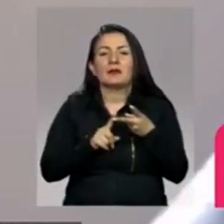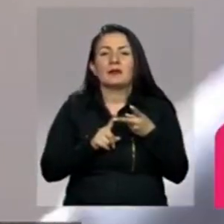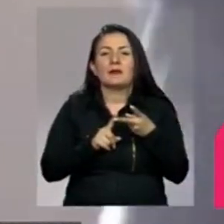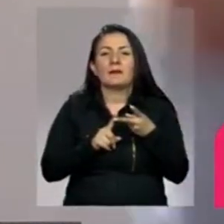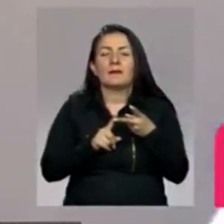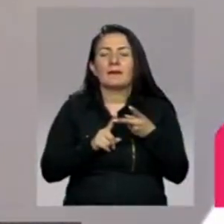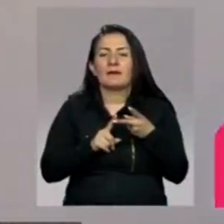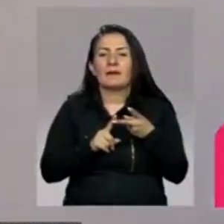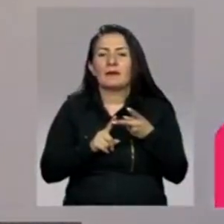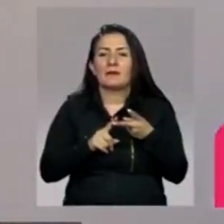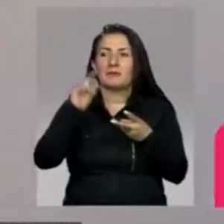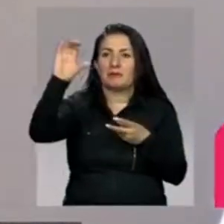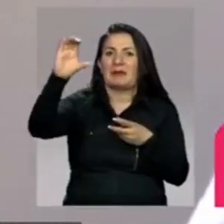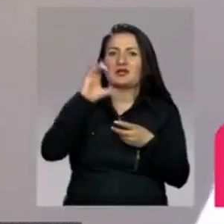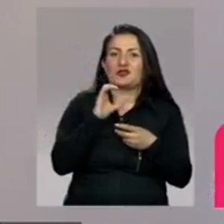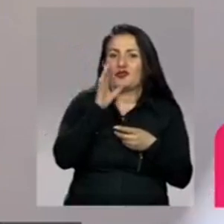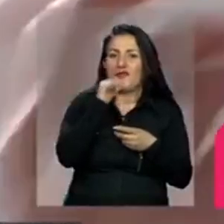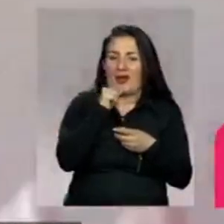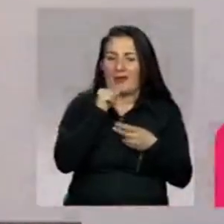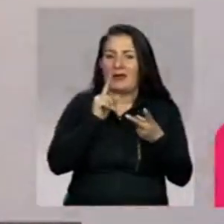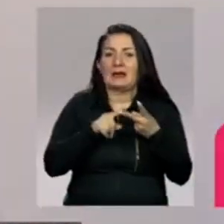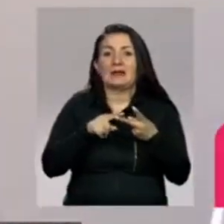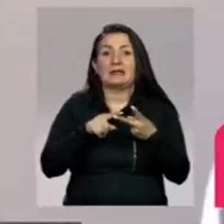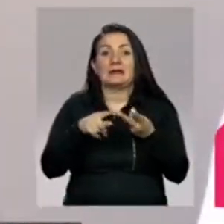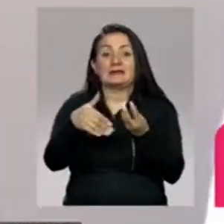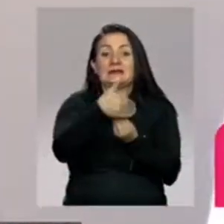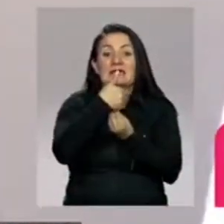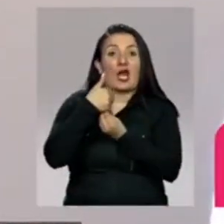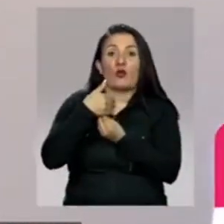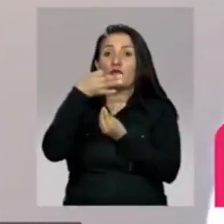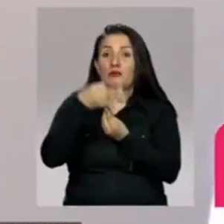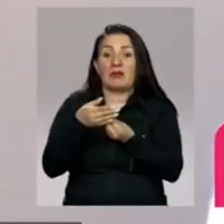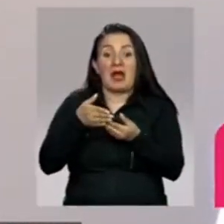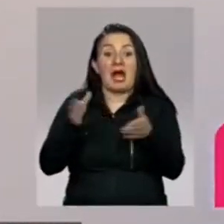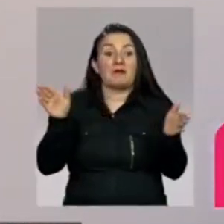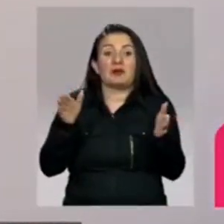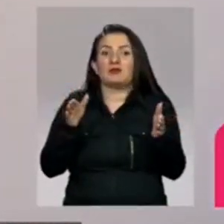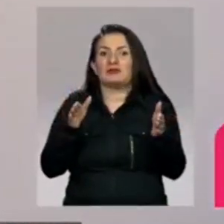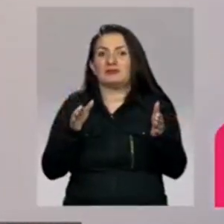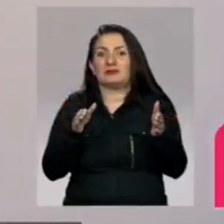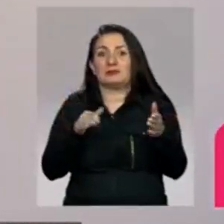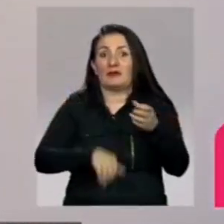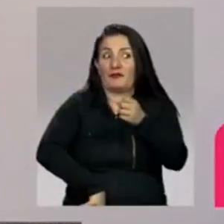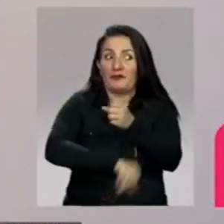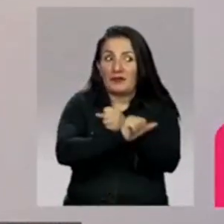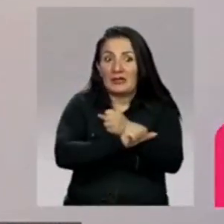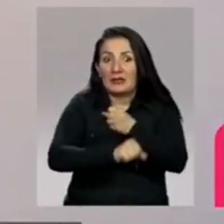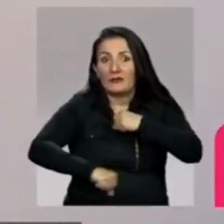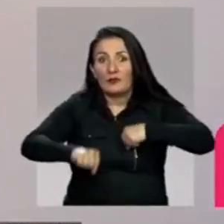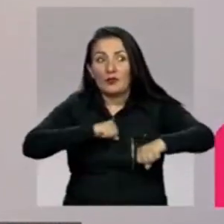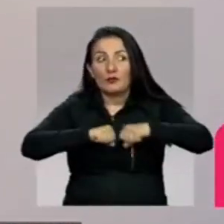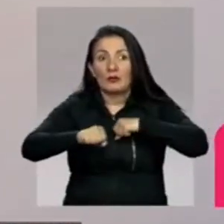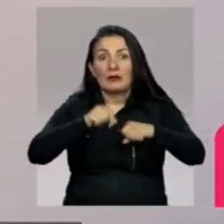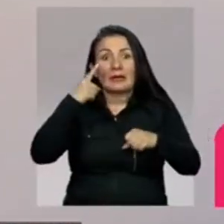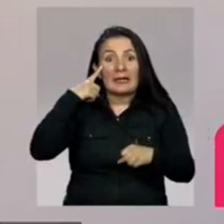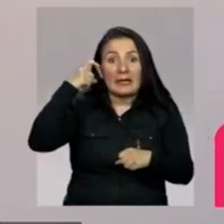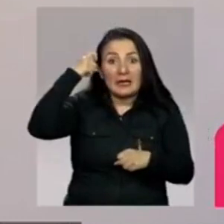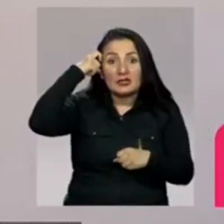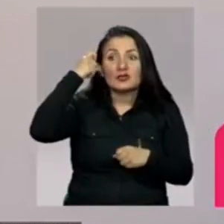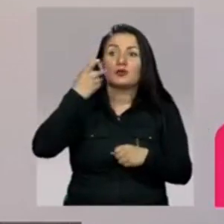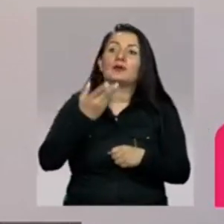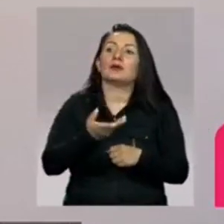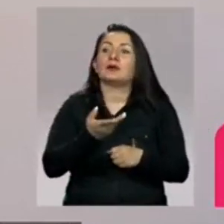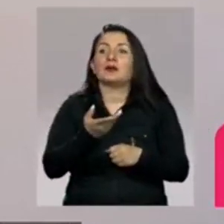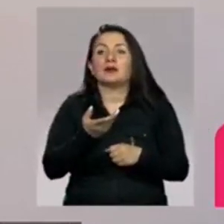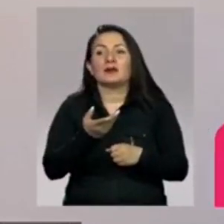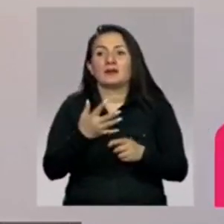el cubrimiento pues, del seguro no es tan amplio y nosotros, pues, el fútbol es un deporte físico, o sea, corre siempre riesgo.